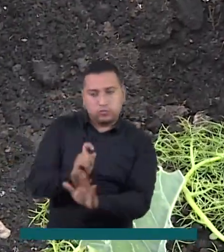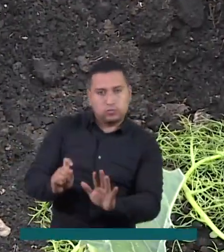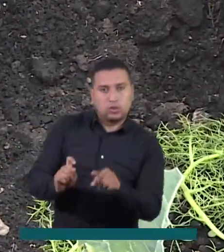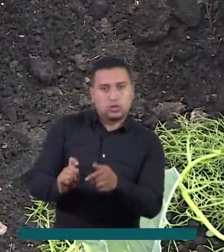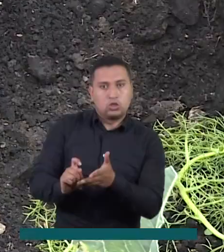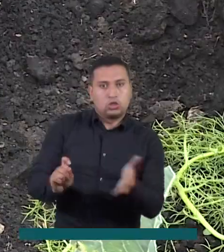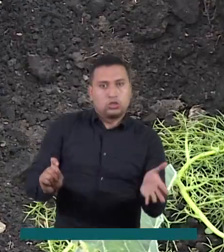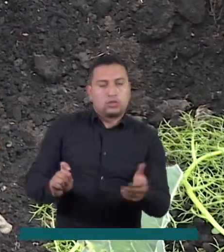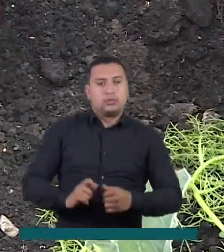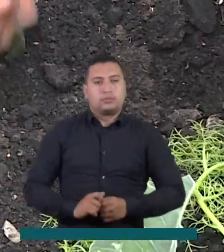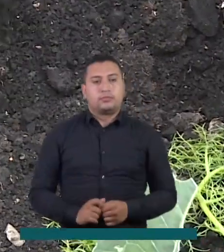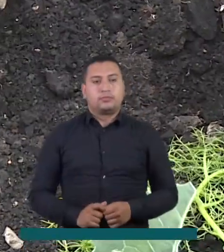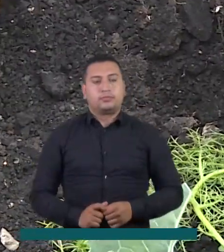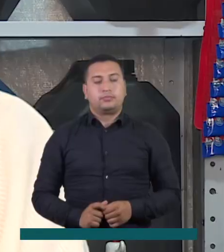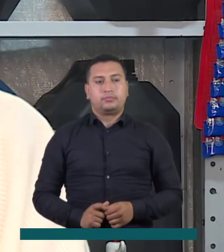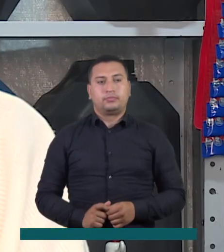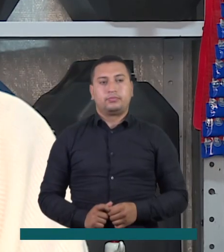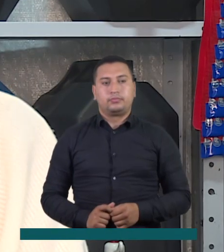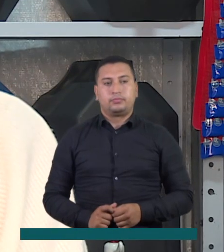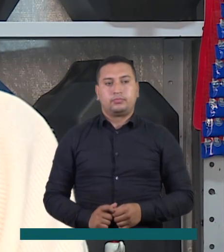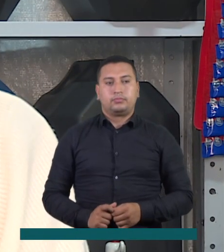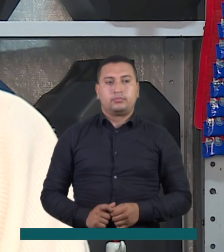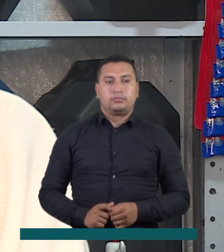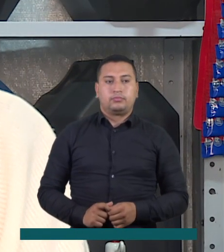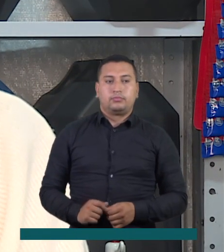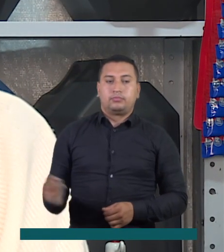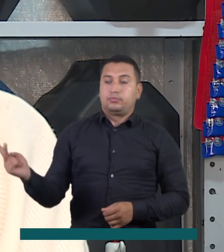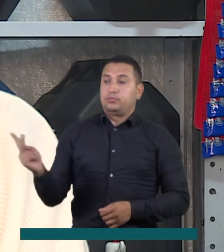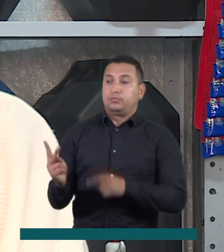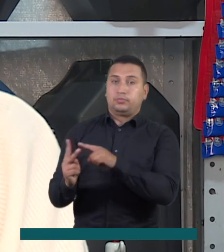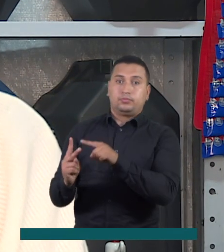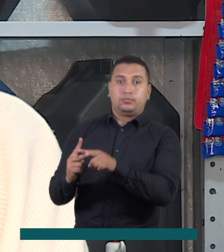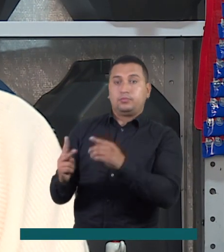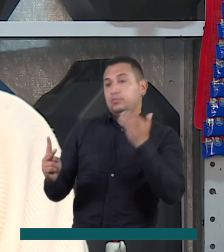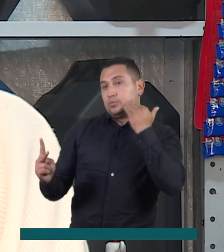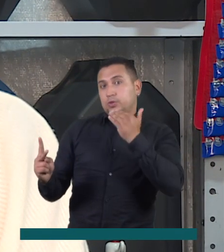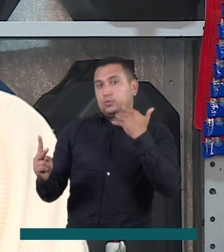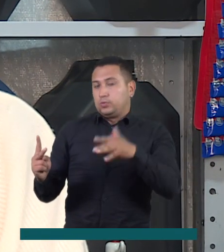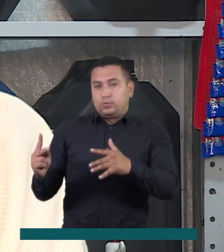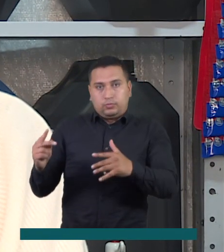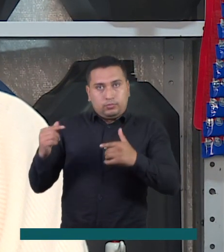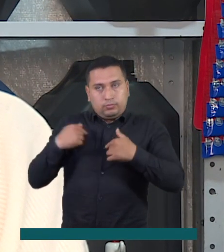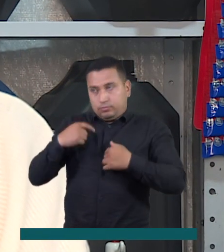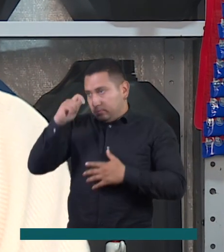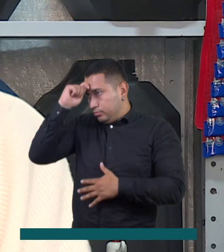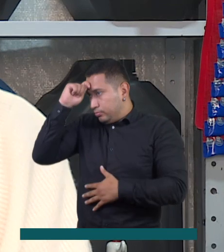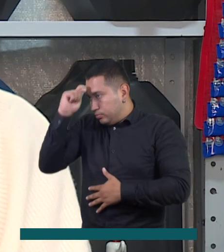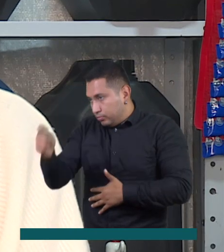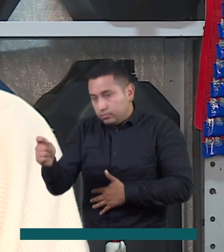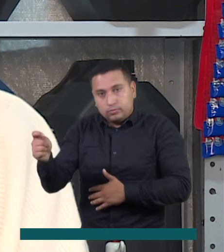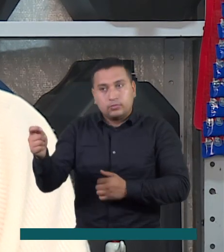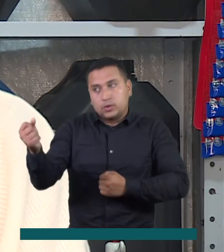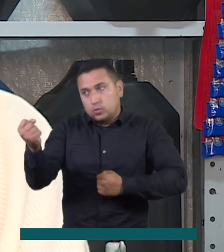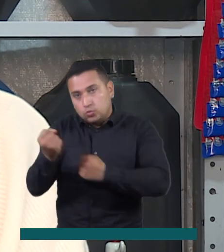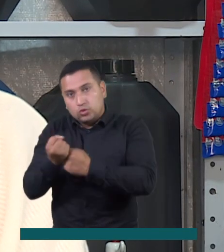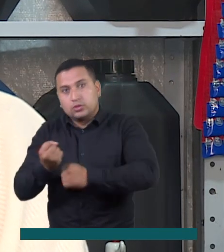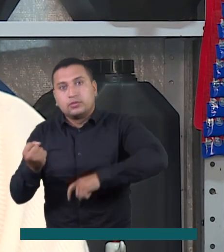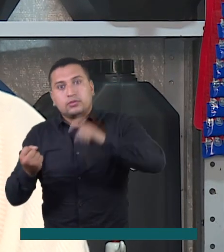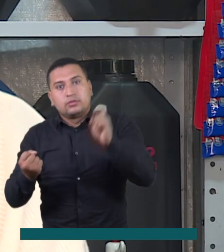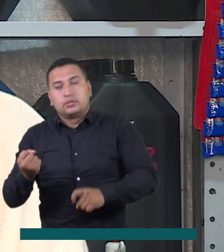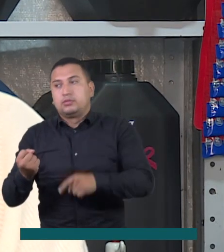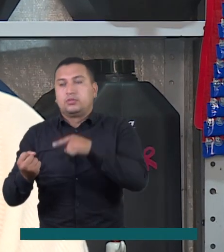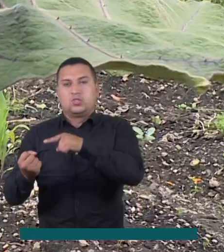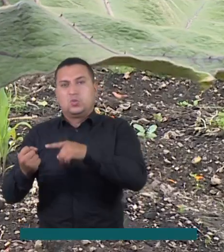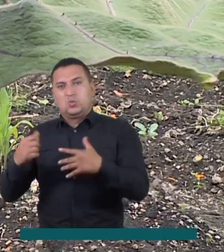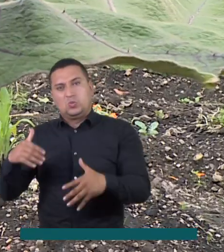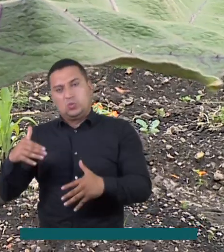Ellas son unas mujeres de admirar y de apoyar realmente y de tener ese talante de sacar sus hijos